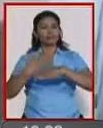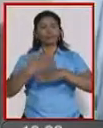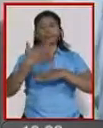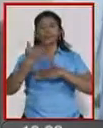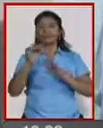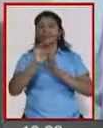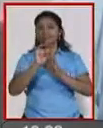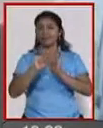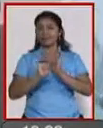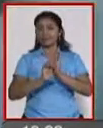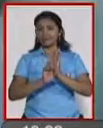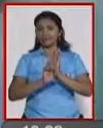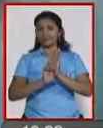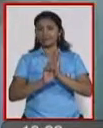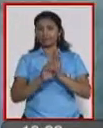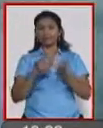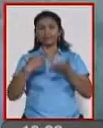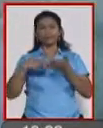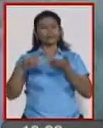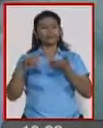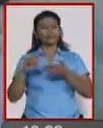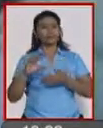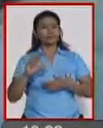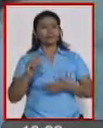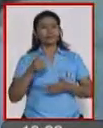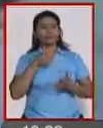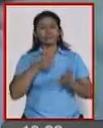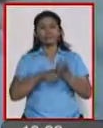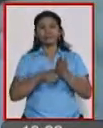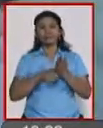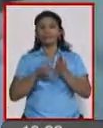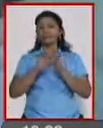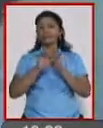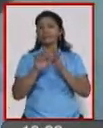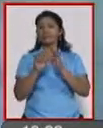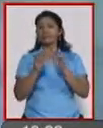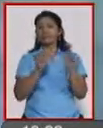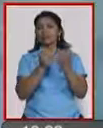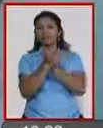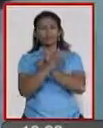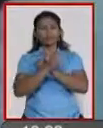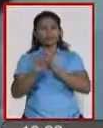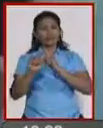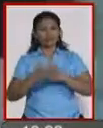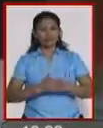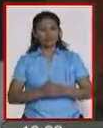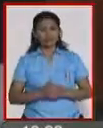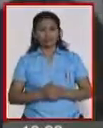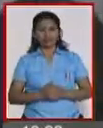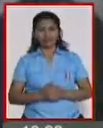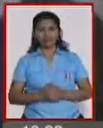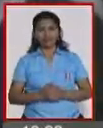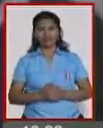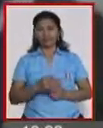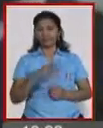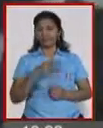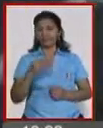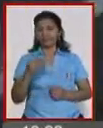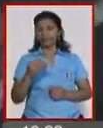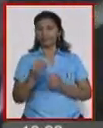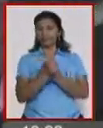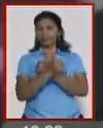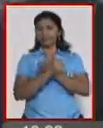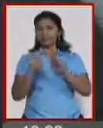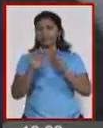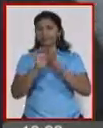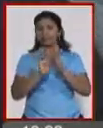próximo estatuto aprobatorio de cartas orgánicas y estatutos autonómicos, próximo referéndum de cartas orgánicas y